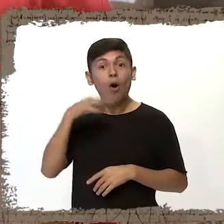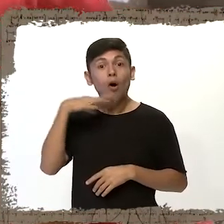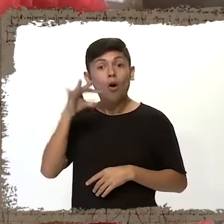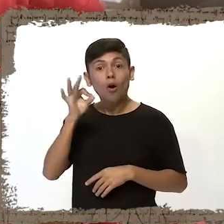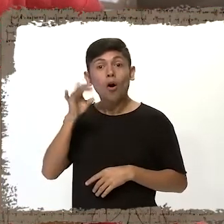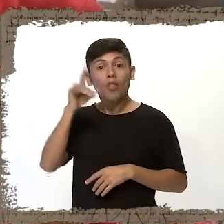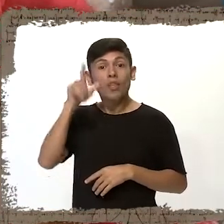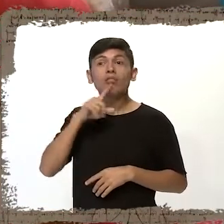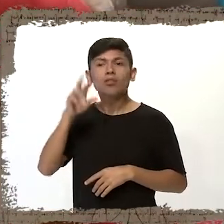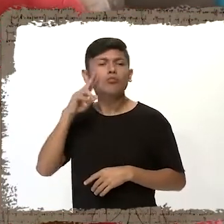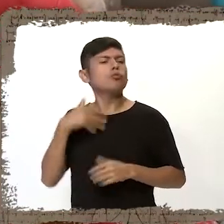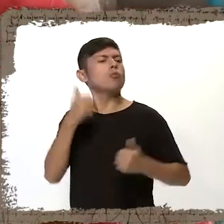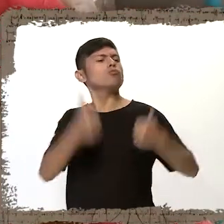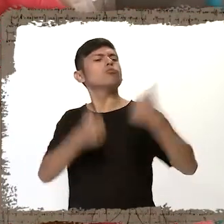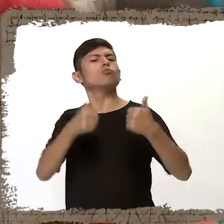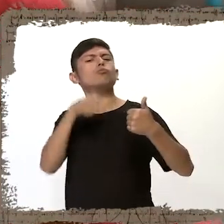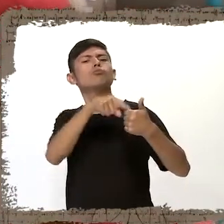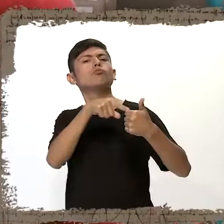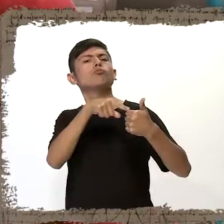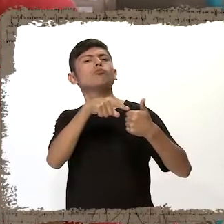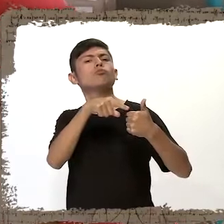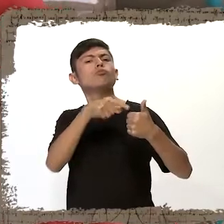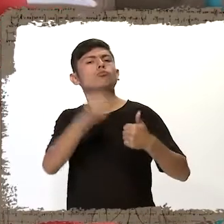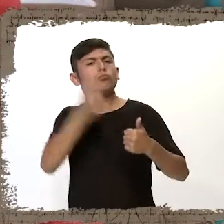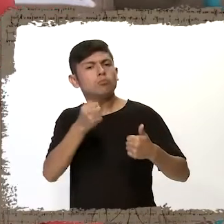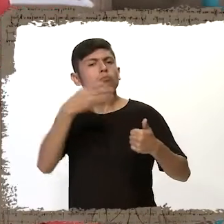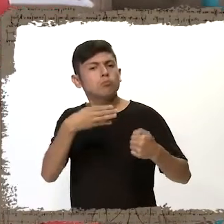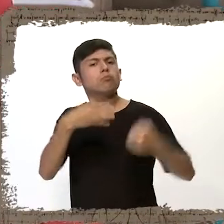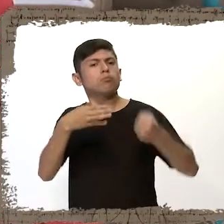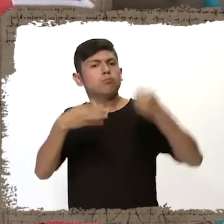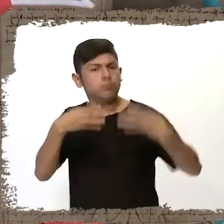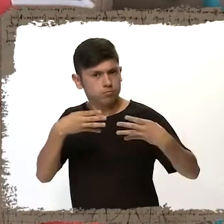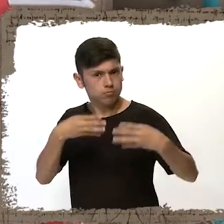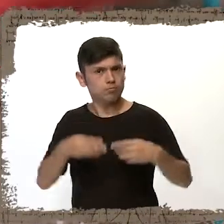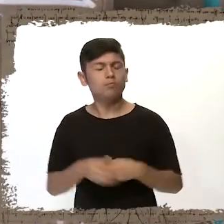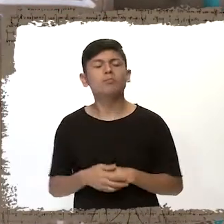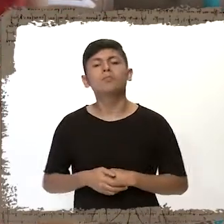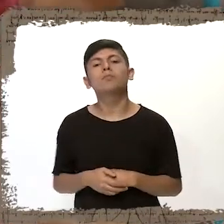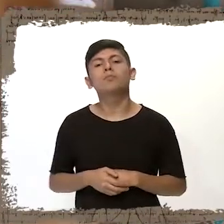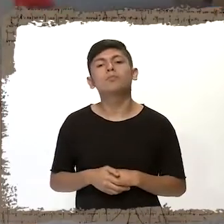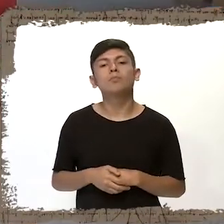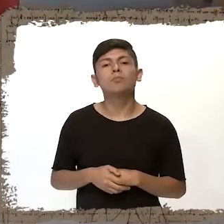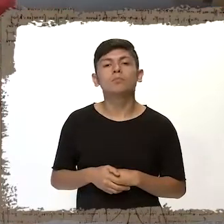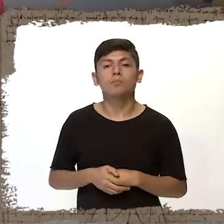Ojo de tigre, te desafío a un piedra, papel o tijera.